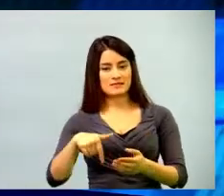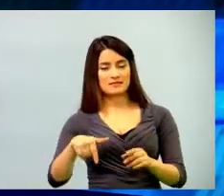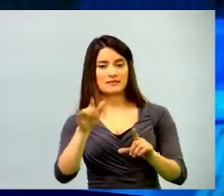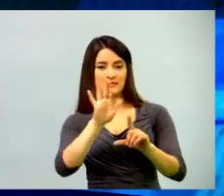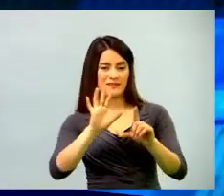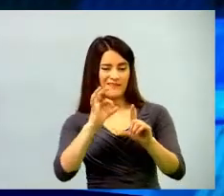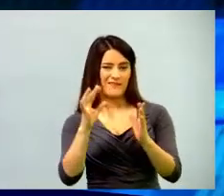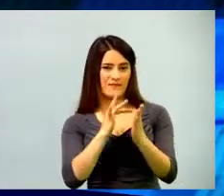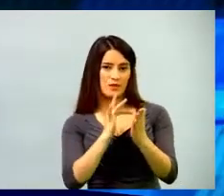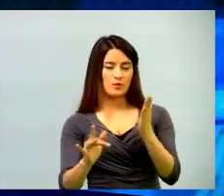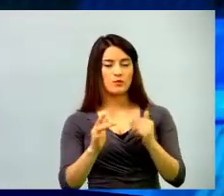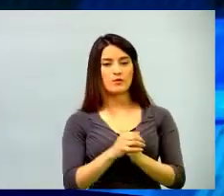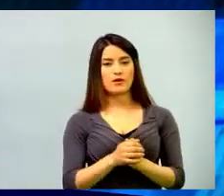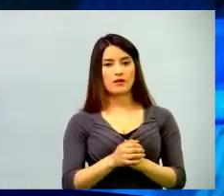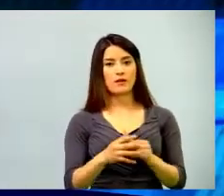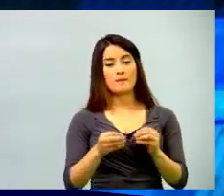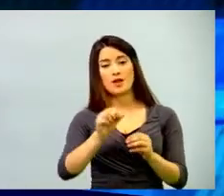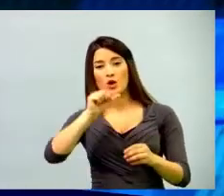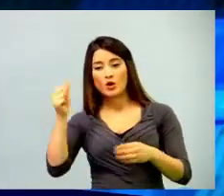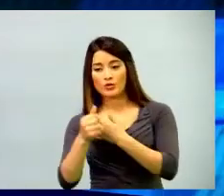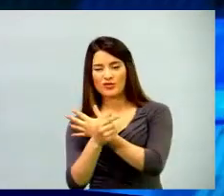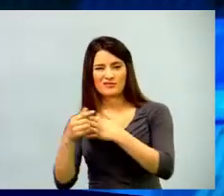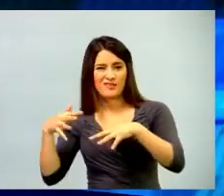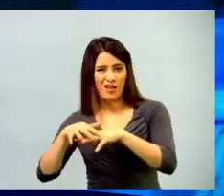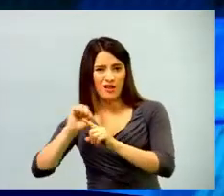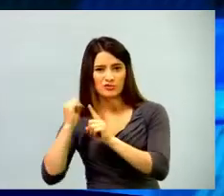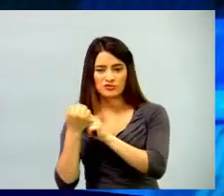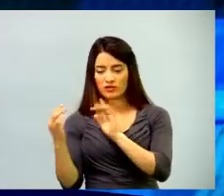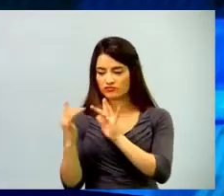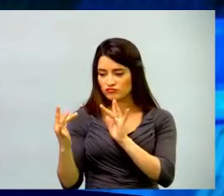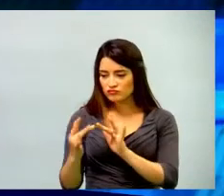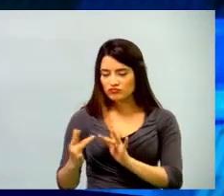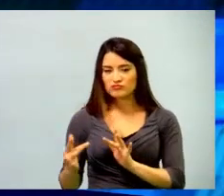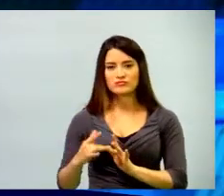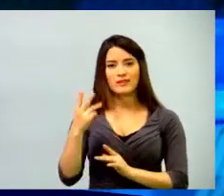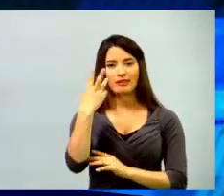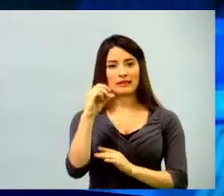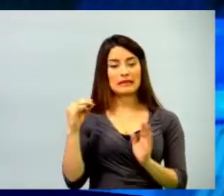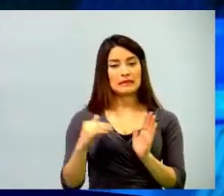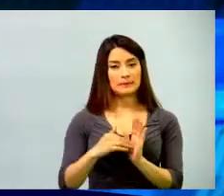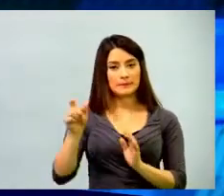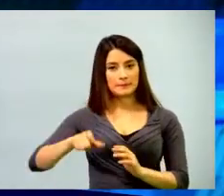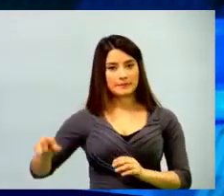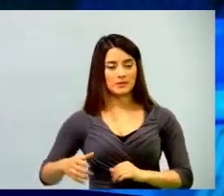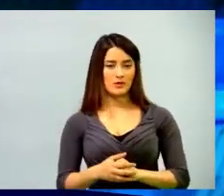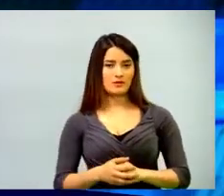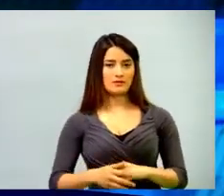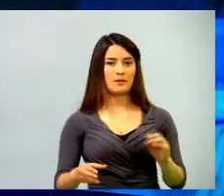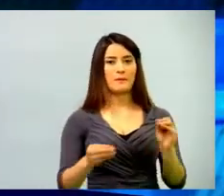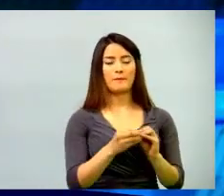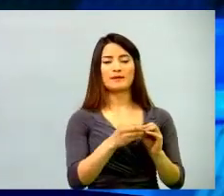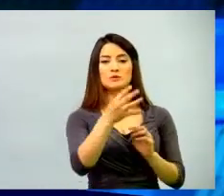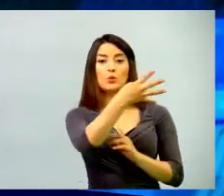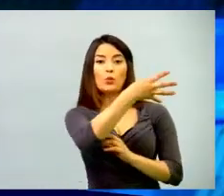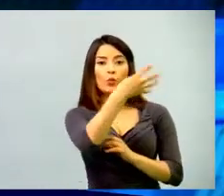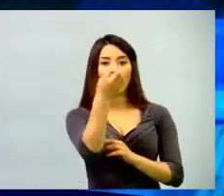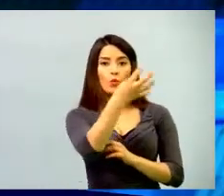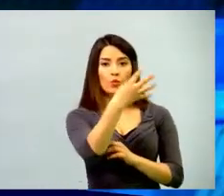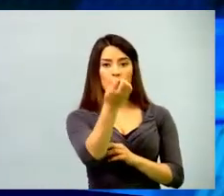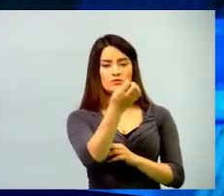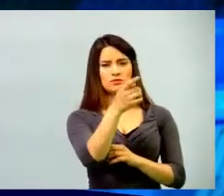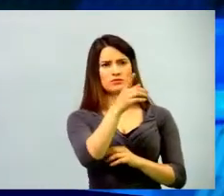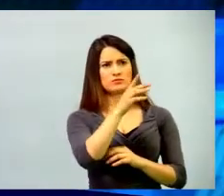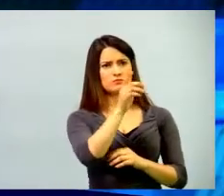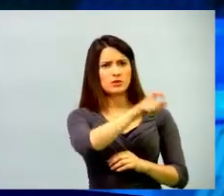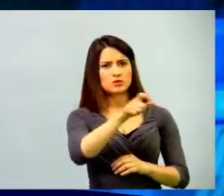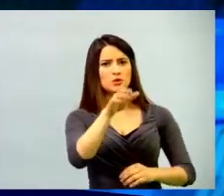los más de 30.000 que nos siguieron en redes sociales y que han hecho comentarios al tema, a las más de 400 cuentas no asociadas ni al